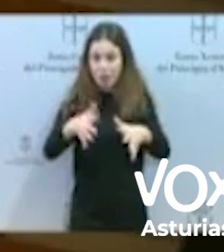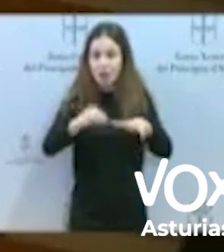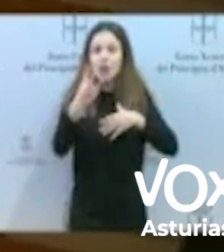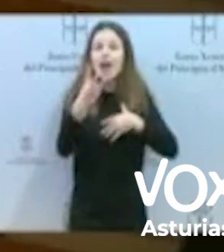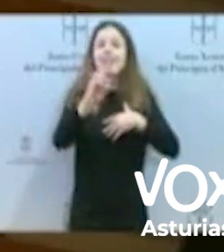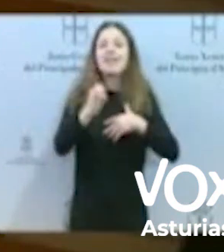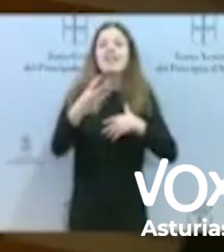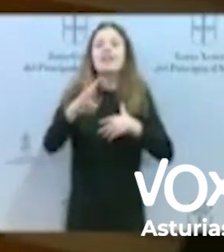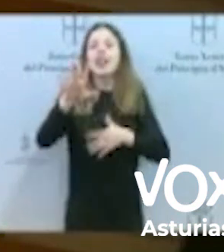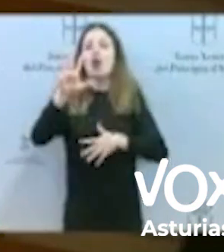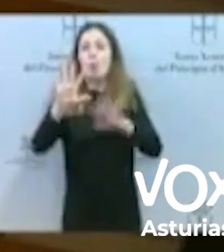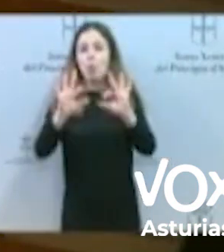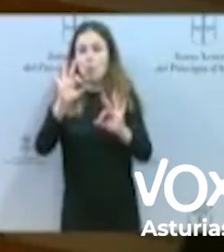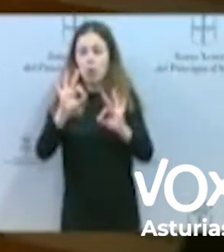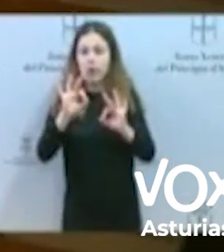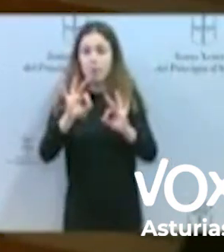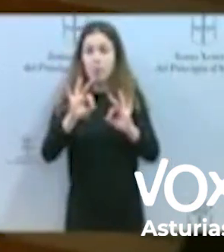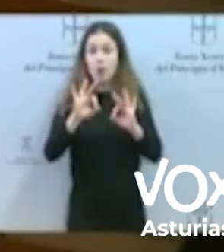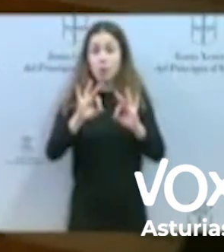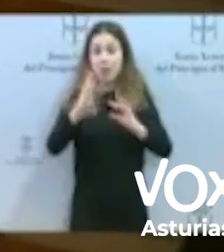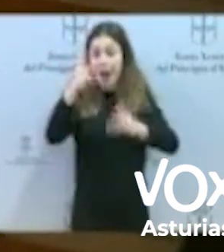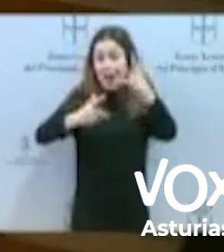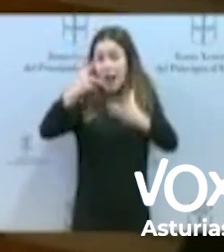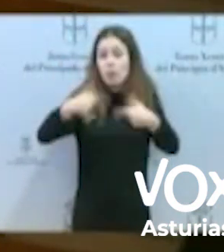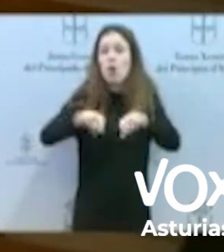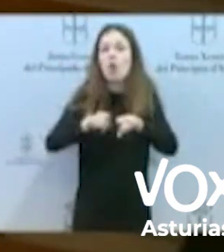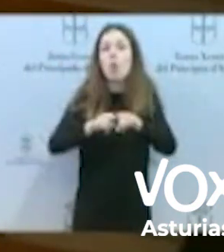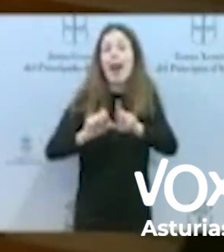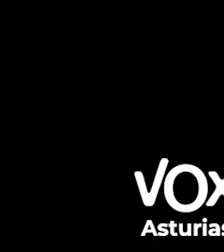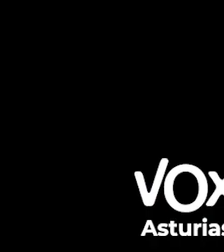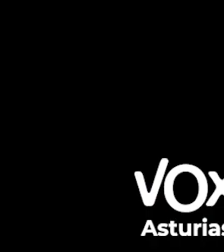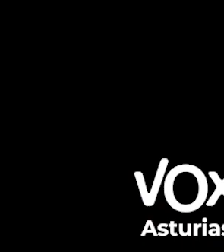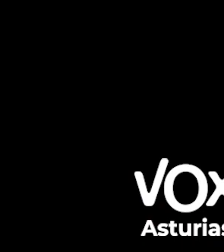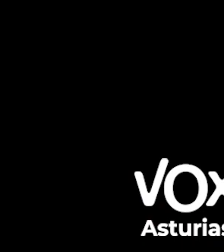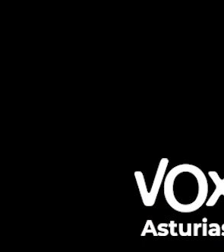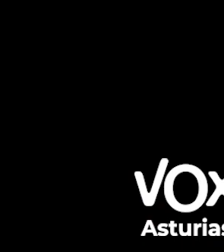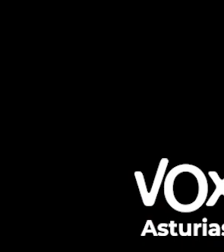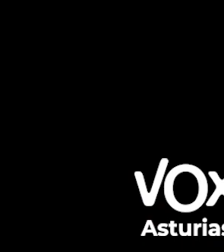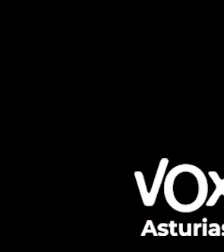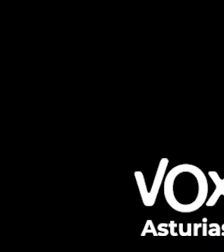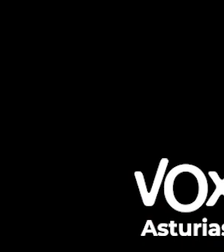señaló a Asturias como la segunda comunidad autónoma con peor pronóstico tras Baleares.